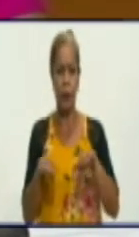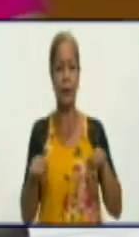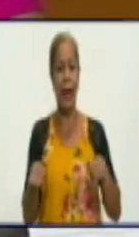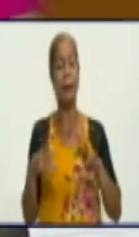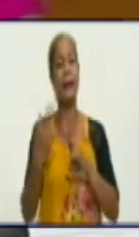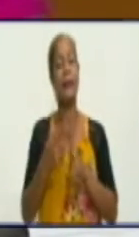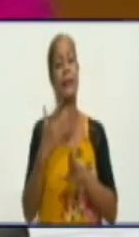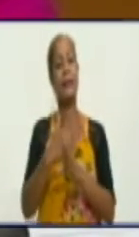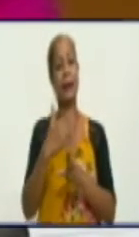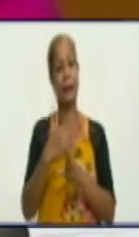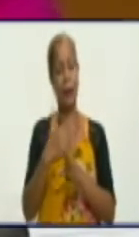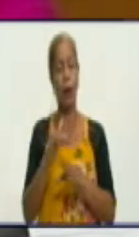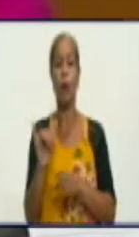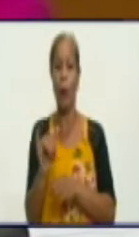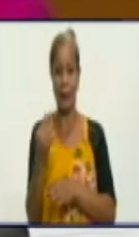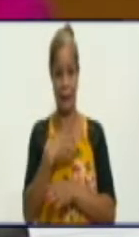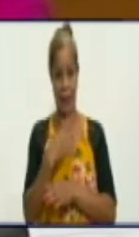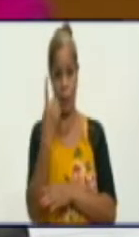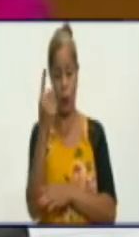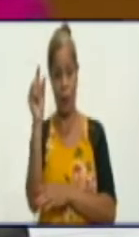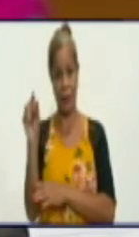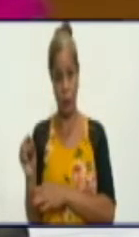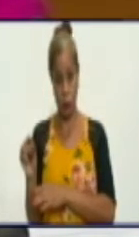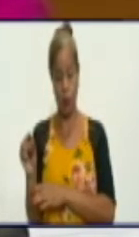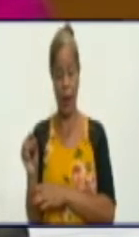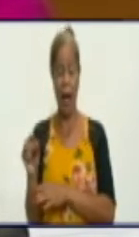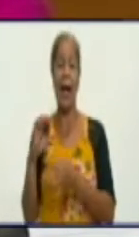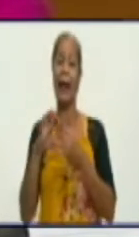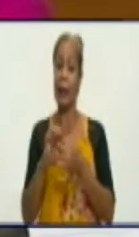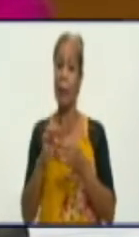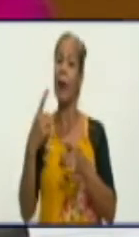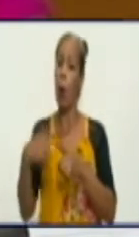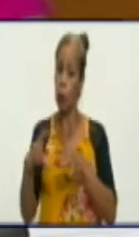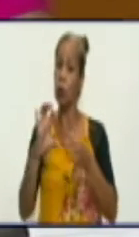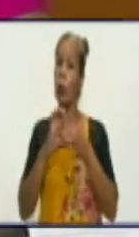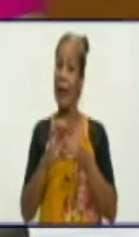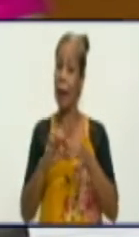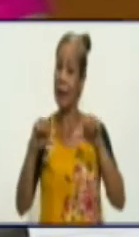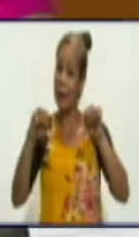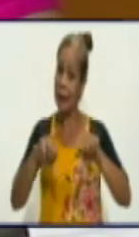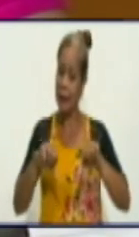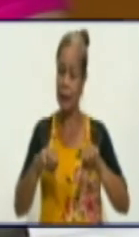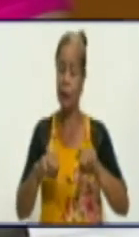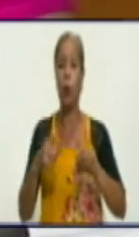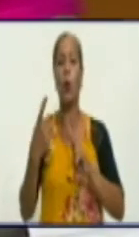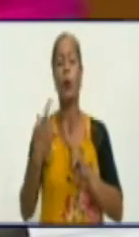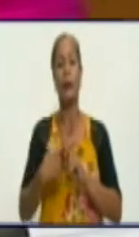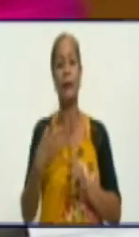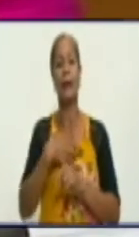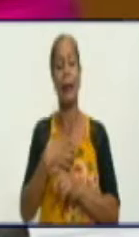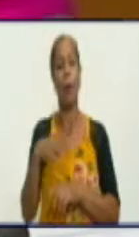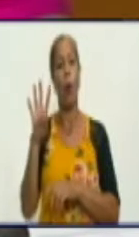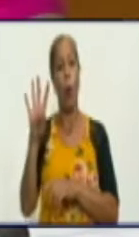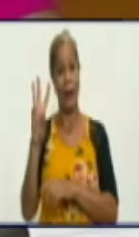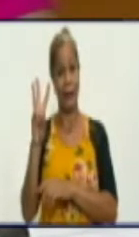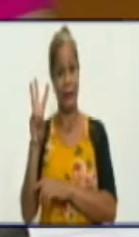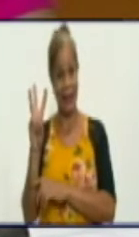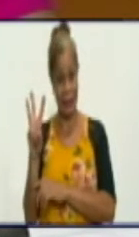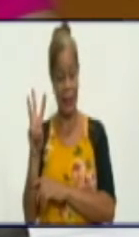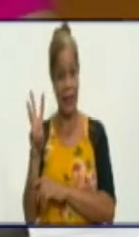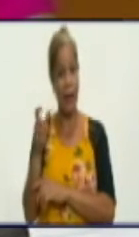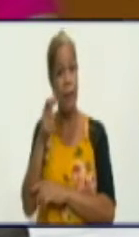de Cuba también tenemos un paciente grave y un paciente crítico, también evolucionando estable. Y tenemos 43 pacientes en vigilancia intensiva en